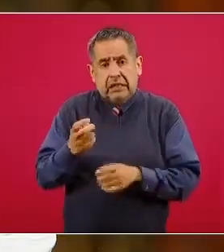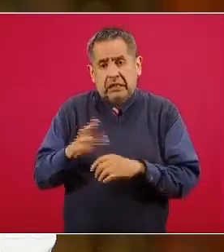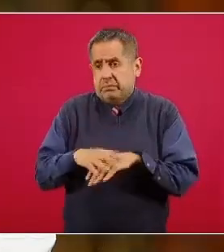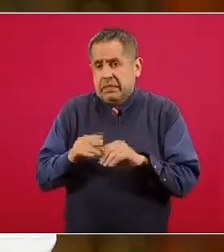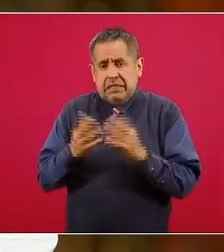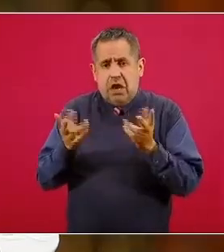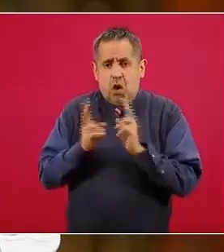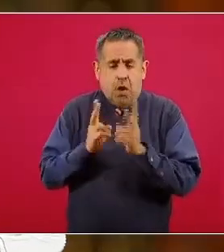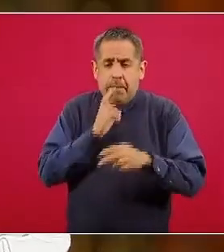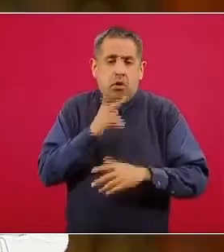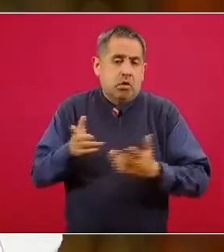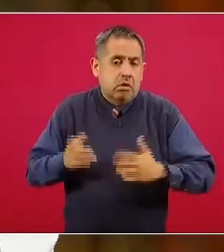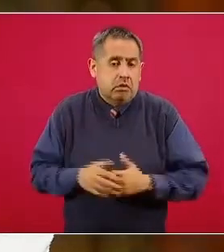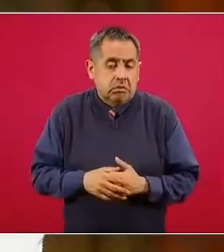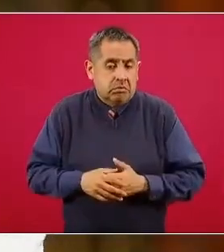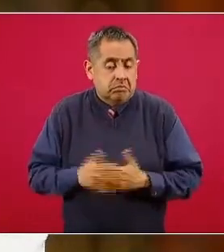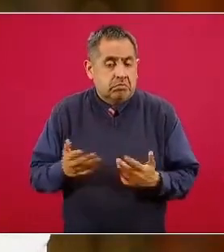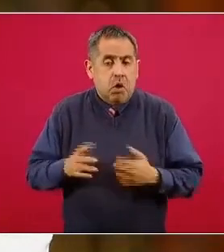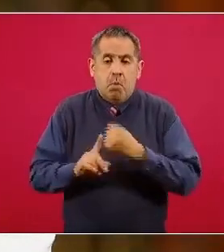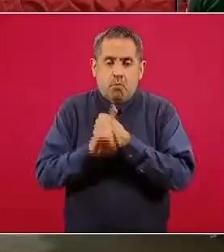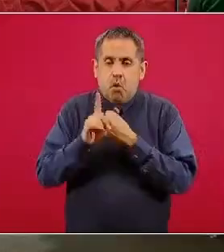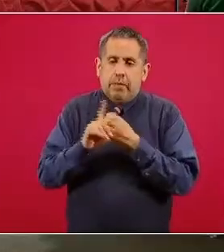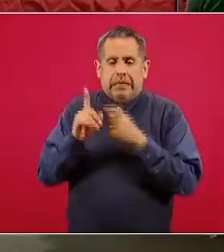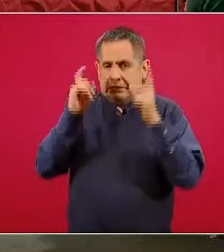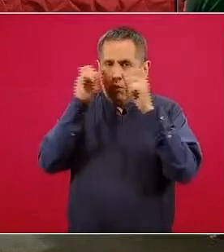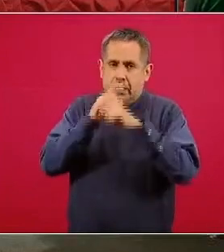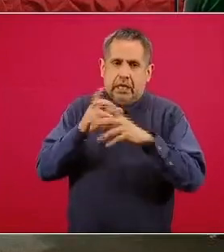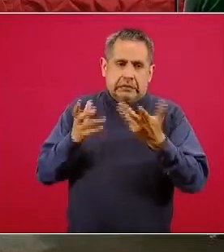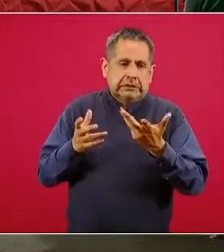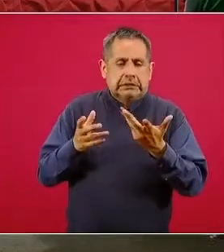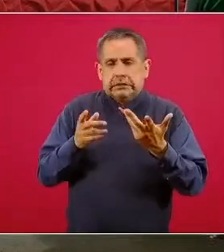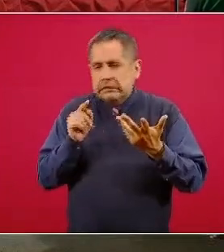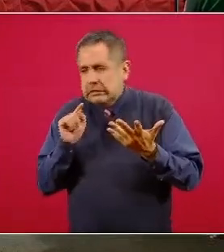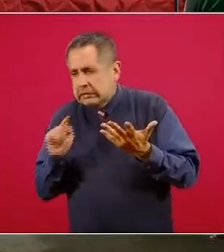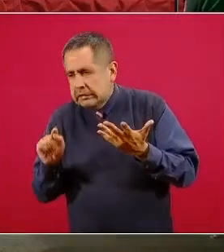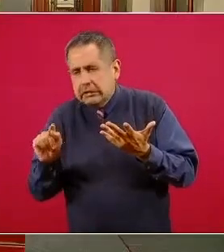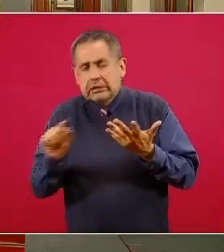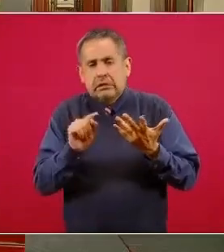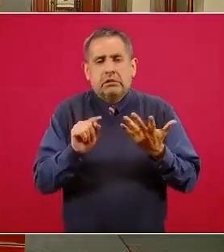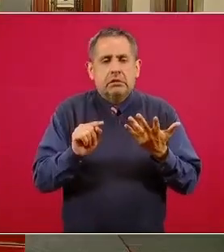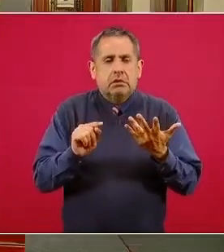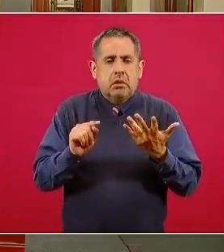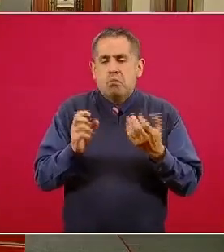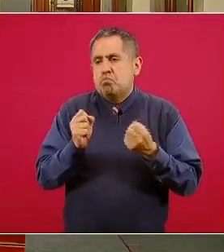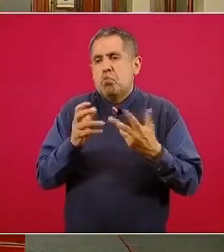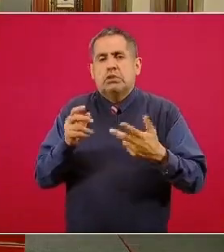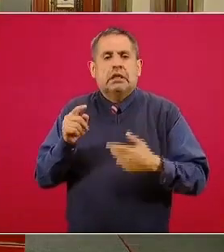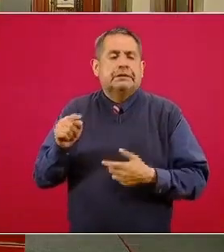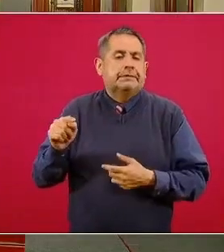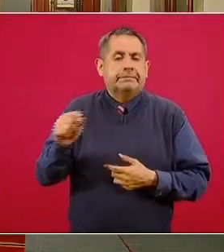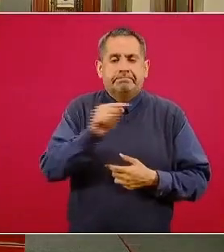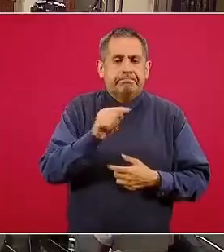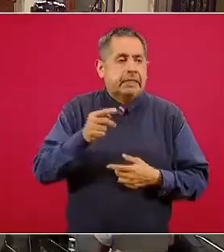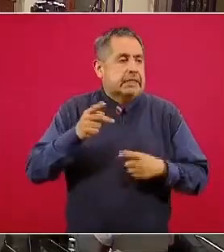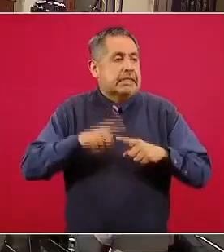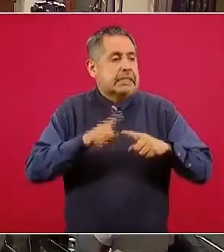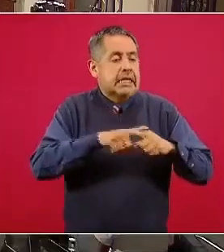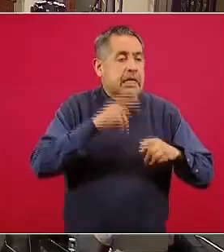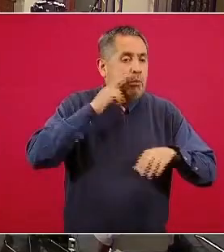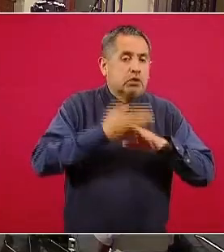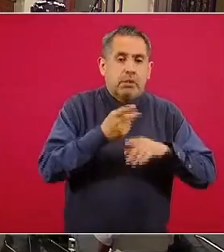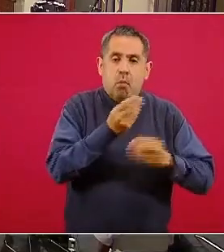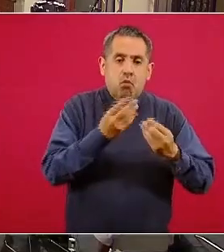solucionar porque son problemas complejos que involucran a muchos participantes,